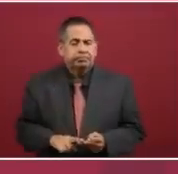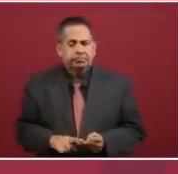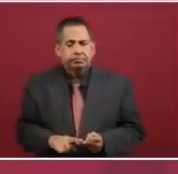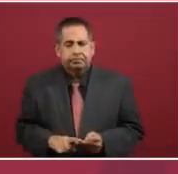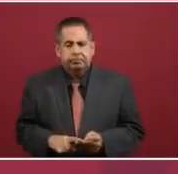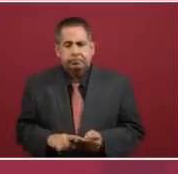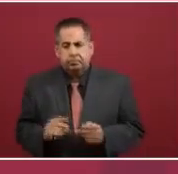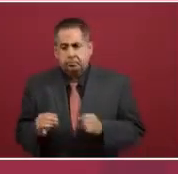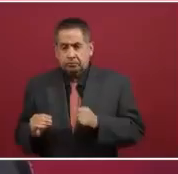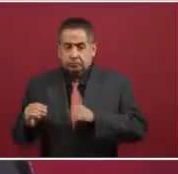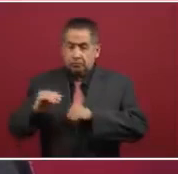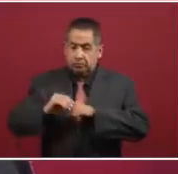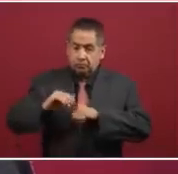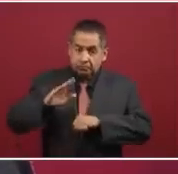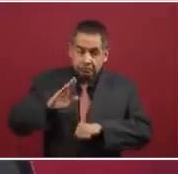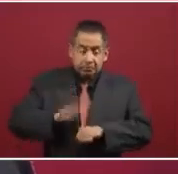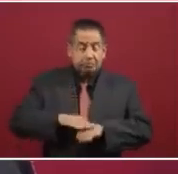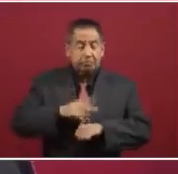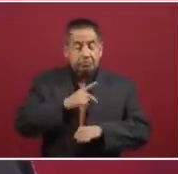la aumentó